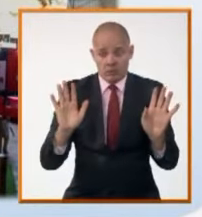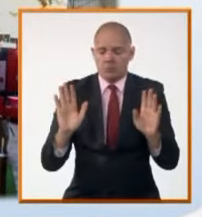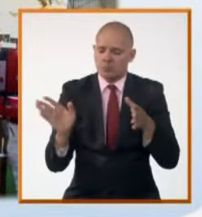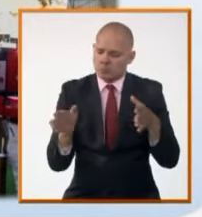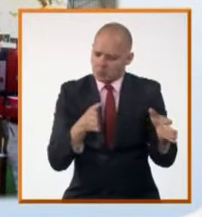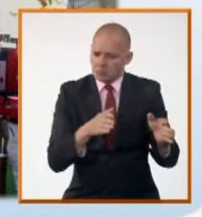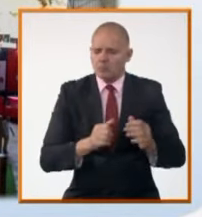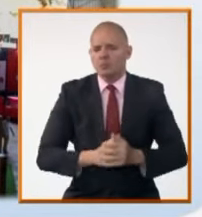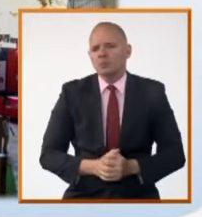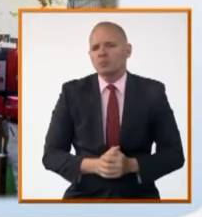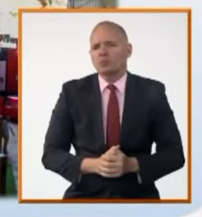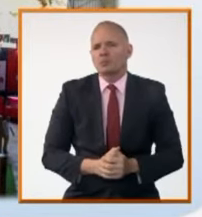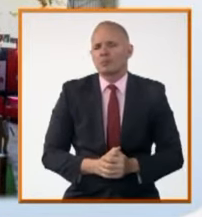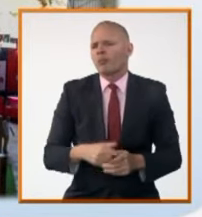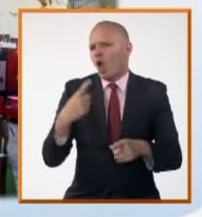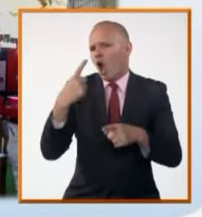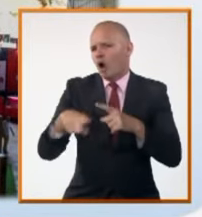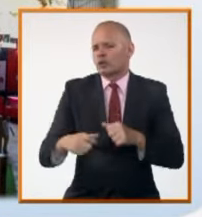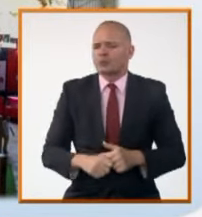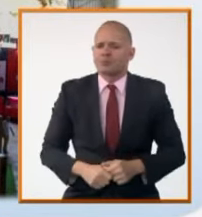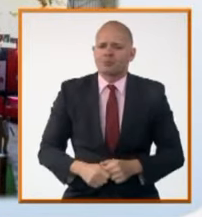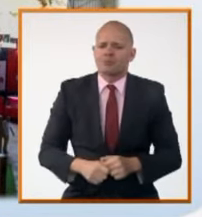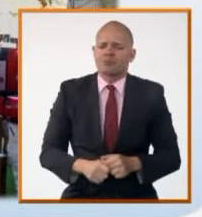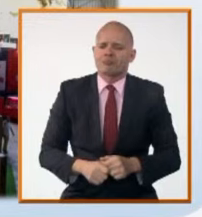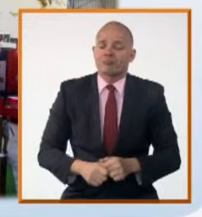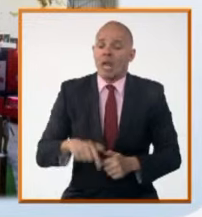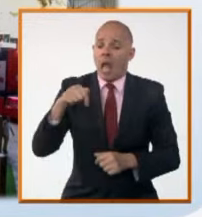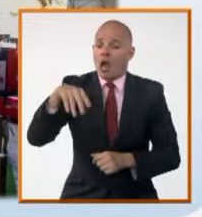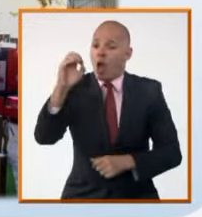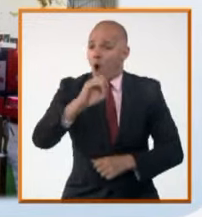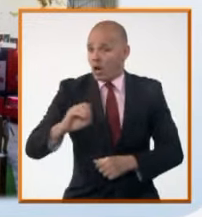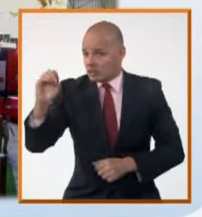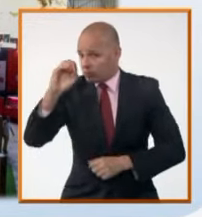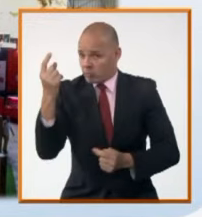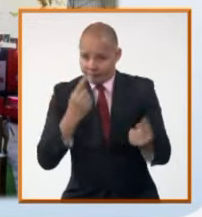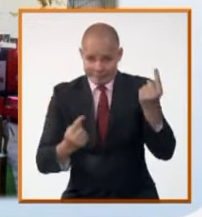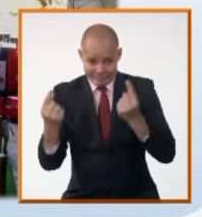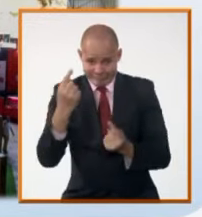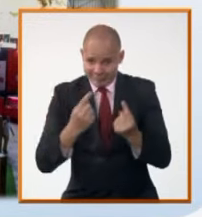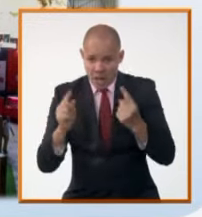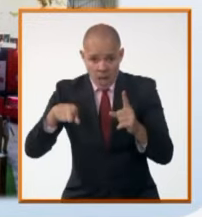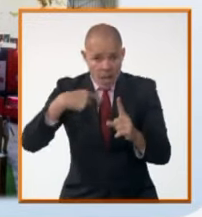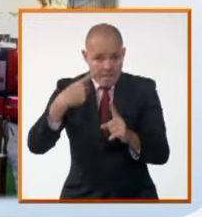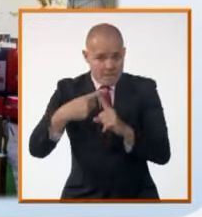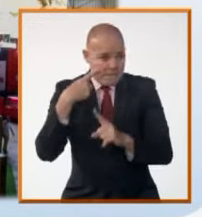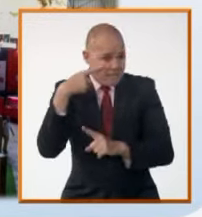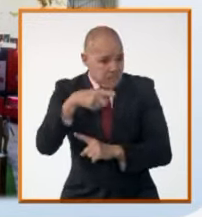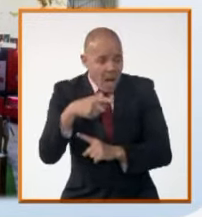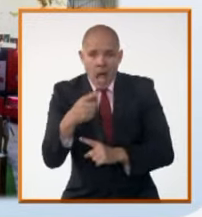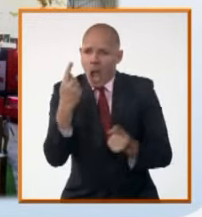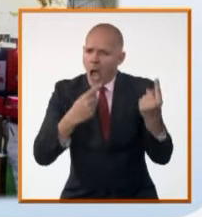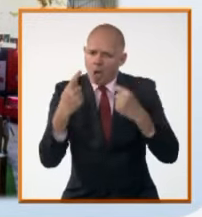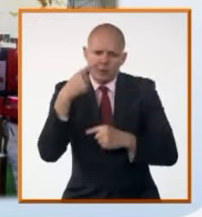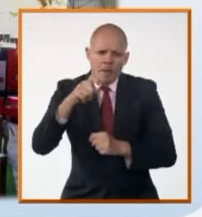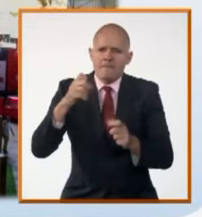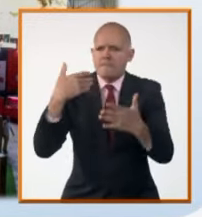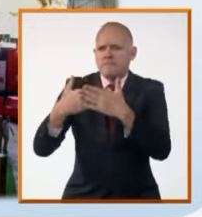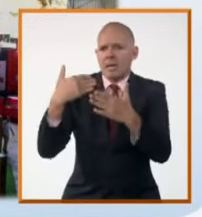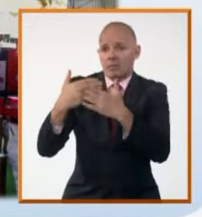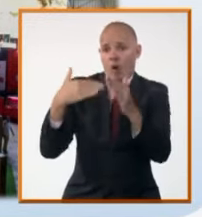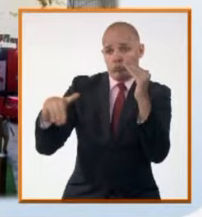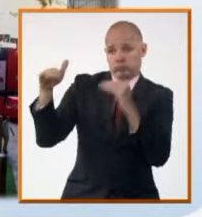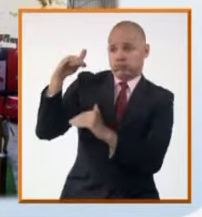organismos globales y sectoriales, pero también las organizaciones superiores, dirección empresarial, las empresas y